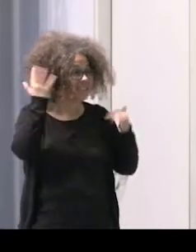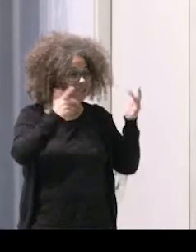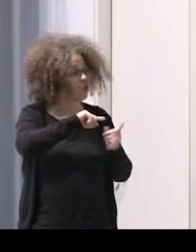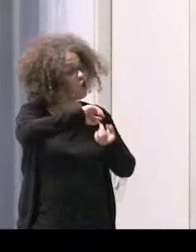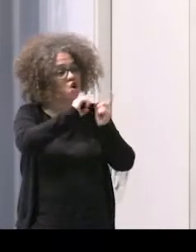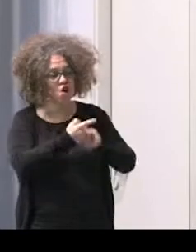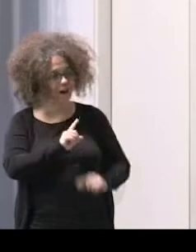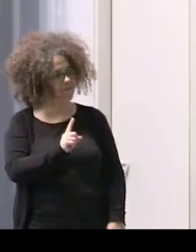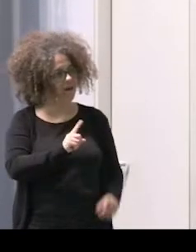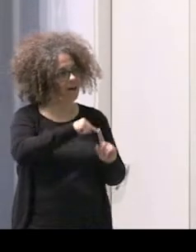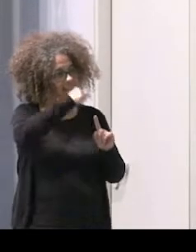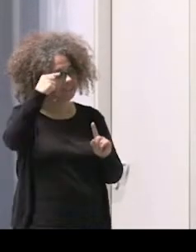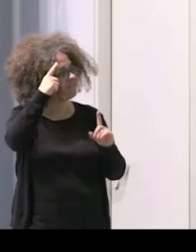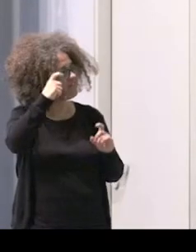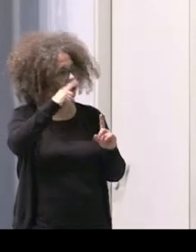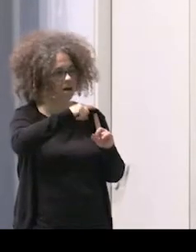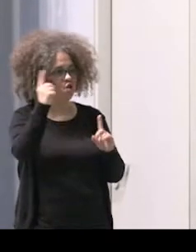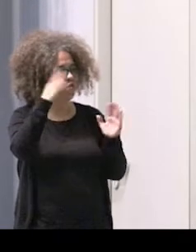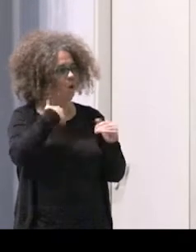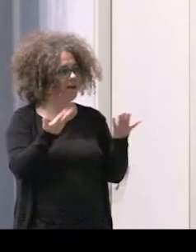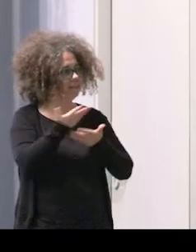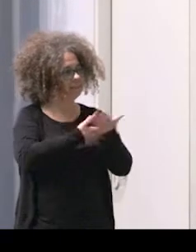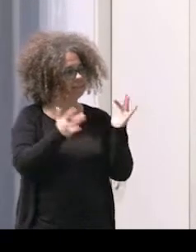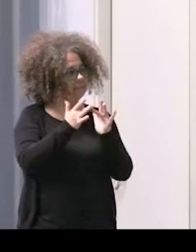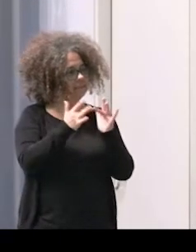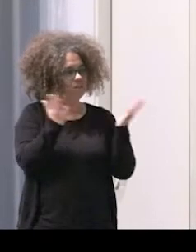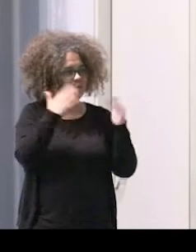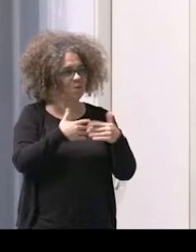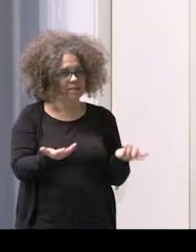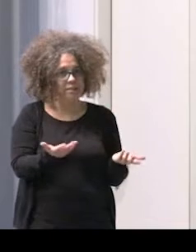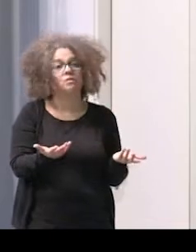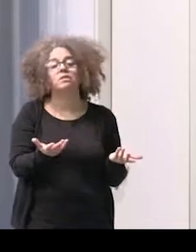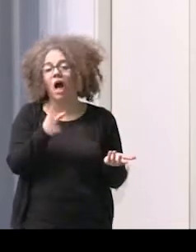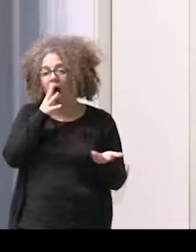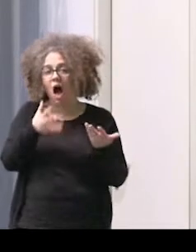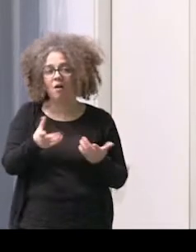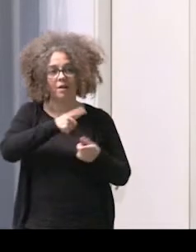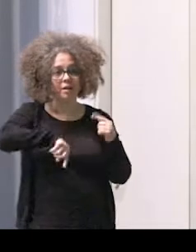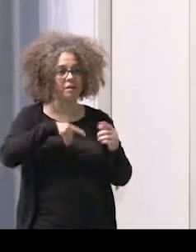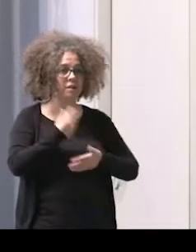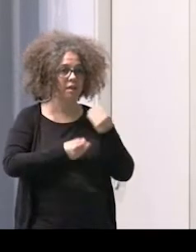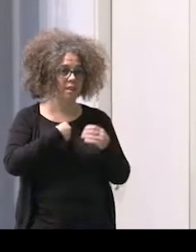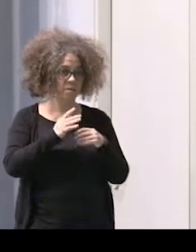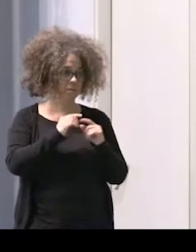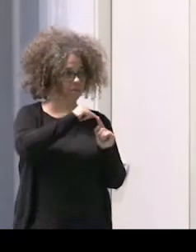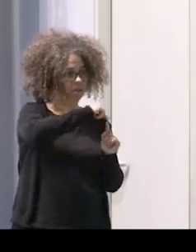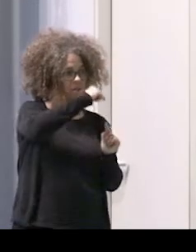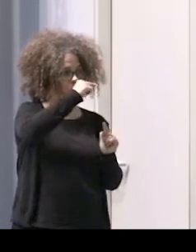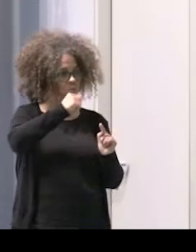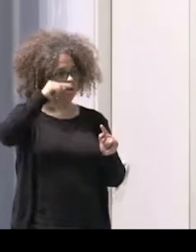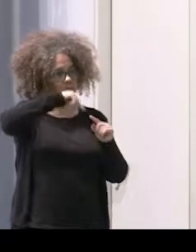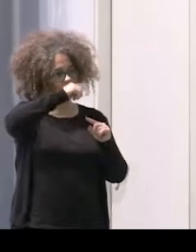curva está fija. Nosotros lo que estamos haciendo es que la curva sea dinámica.